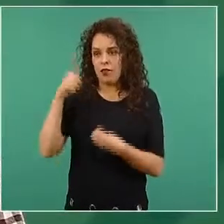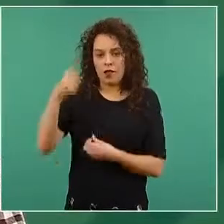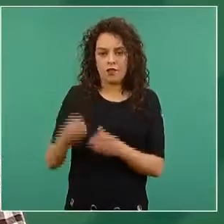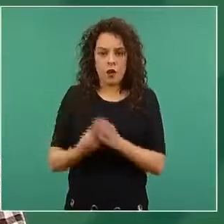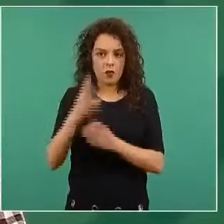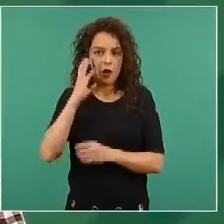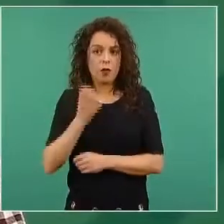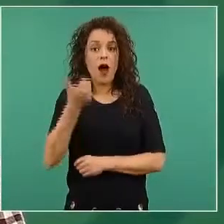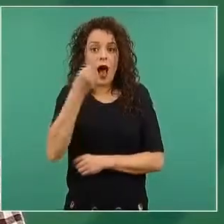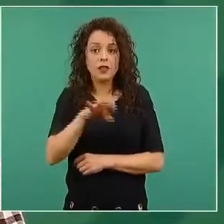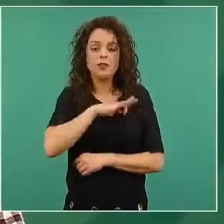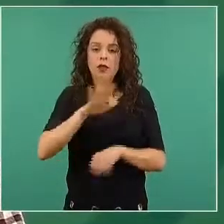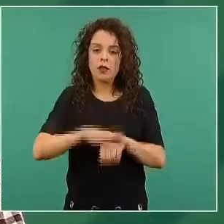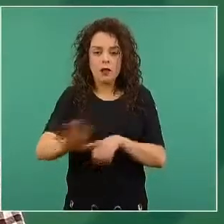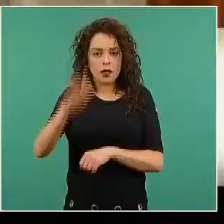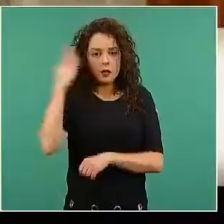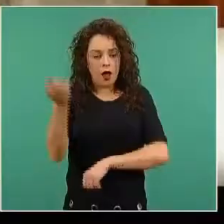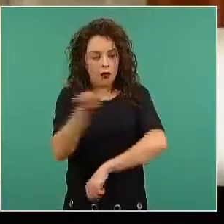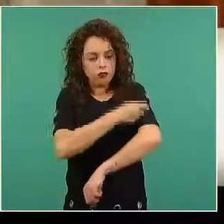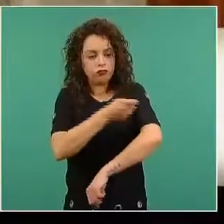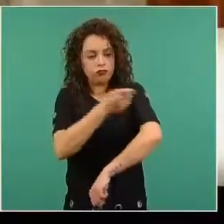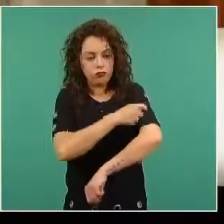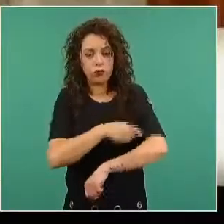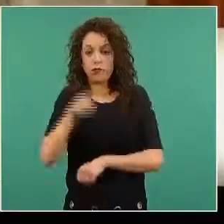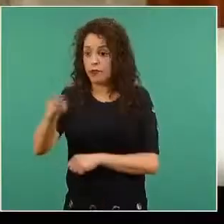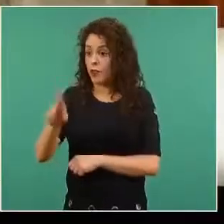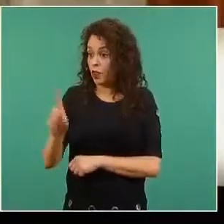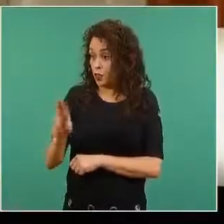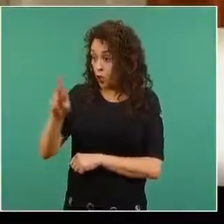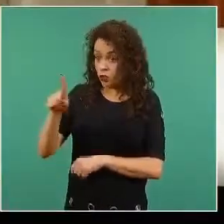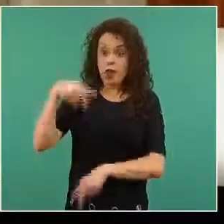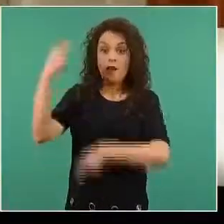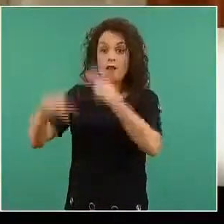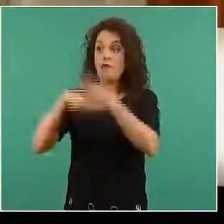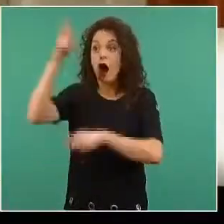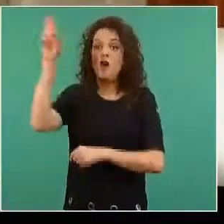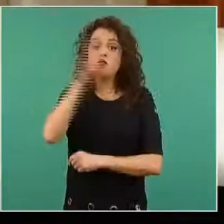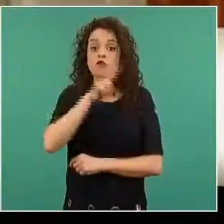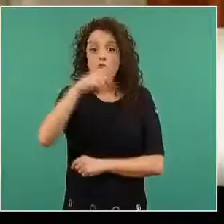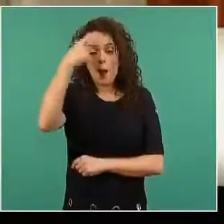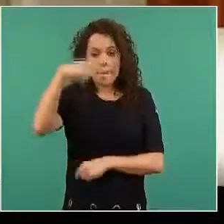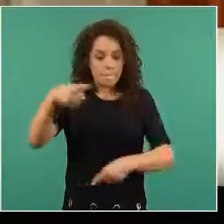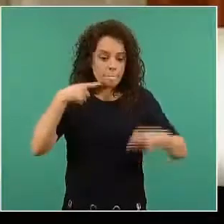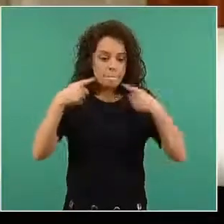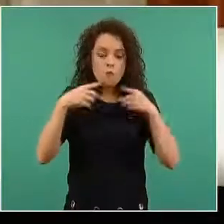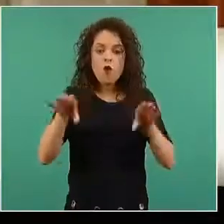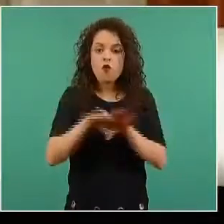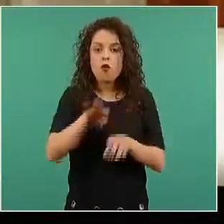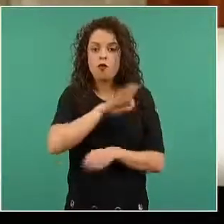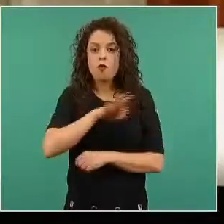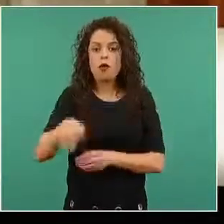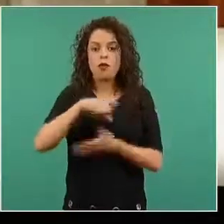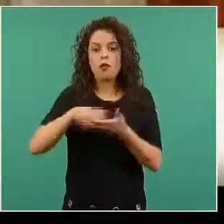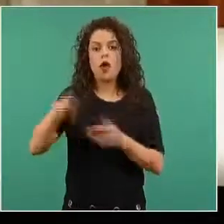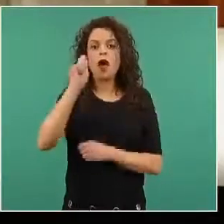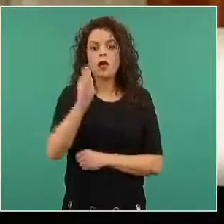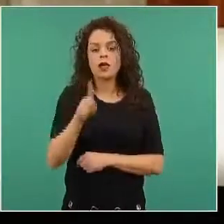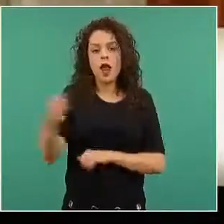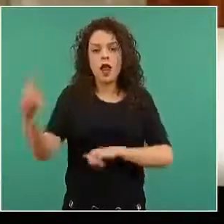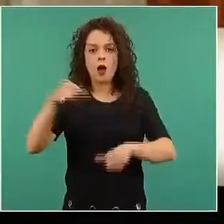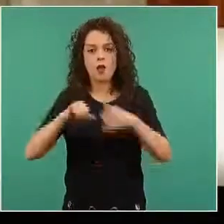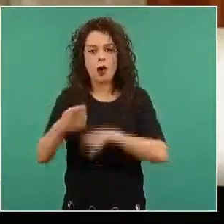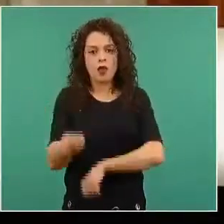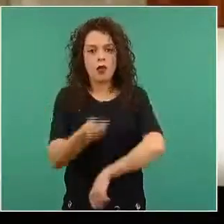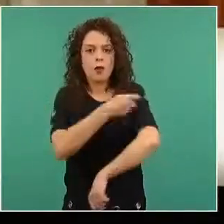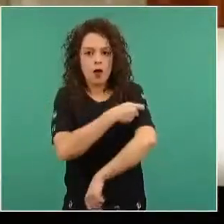la vacunación. El doctor viajará a Rusia para hacer trámites de cómo adquirir vacunas del laboratorio Gamaleya, la vacuna Sputnik